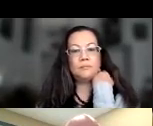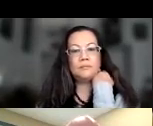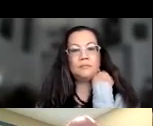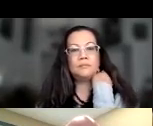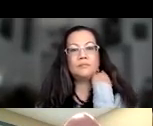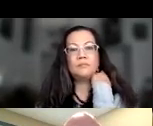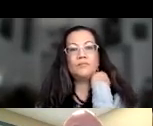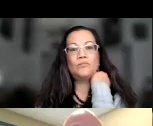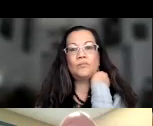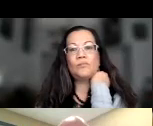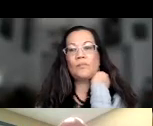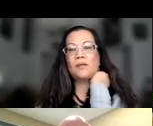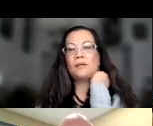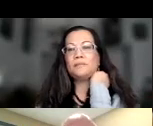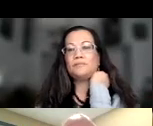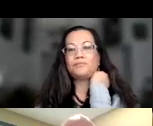Y